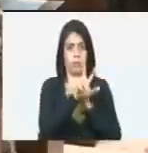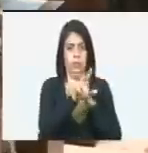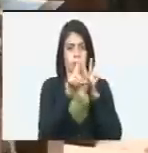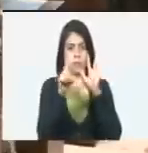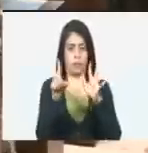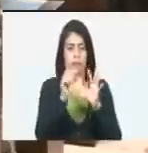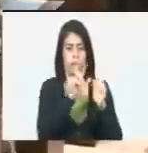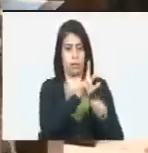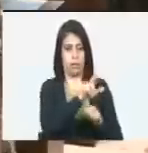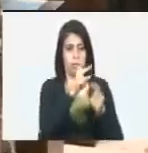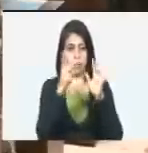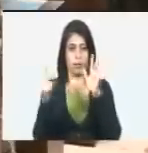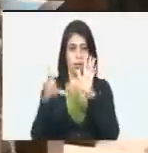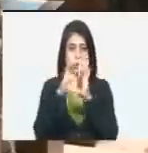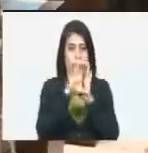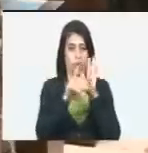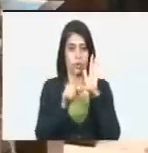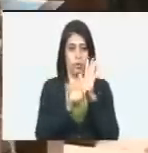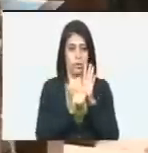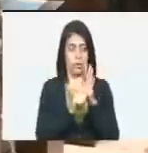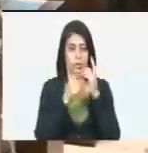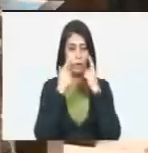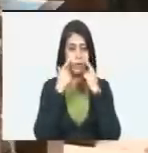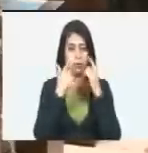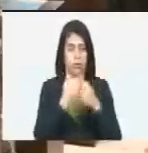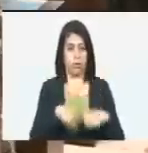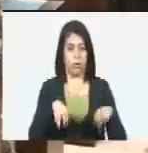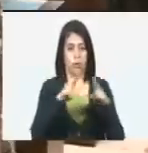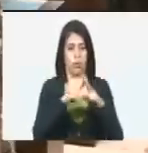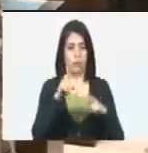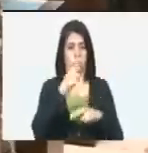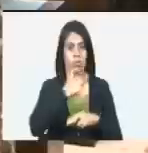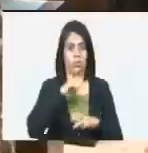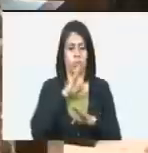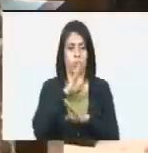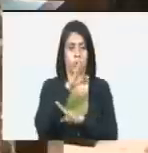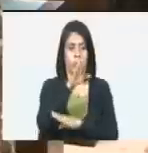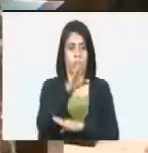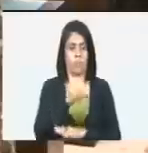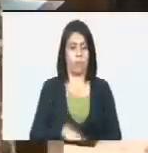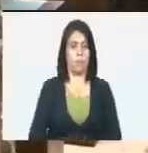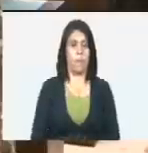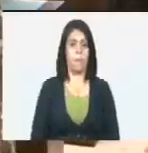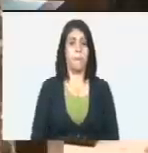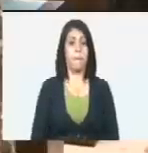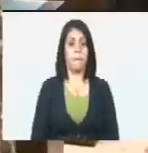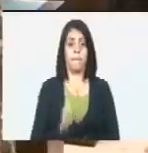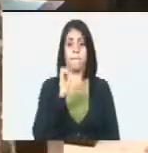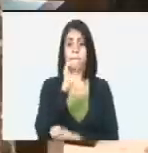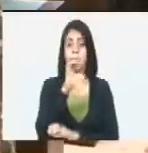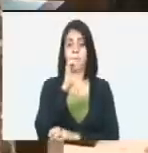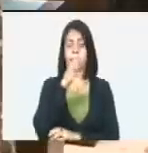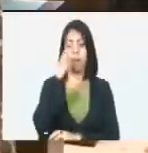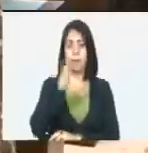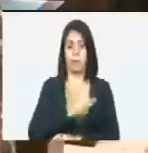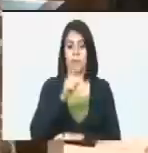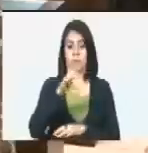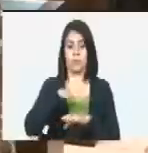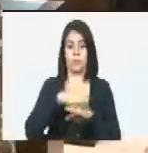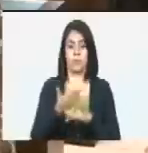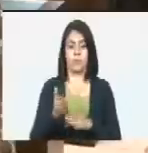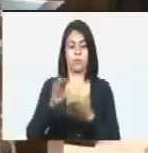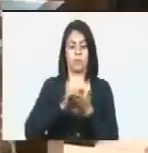37 de la Carta de las Naciones Unidas. Nos vamos directamente al Consejo de Seguridad a resolver